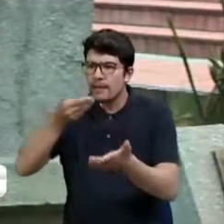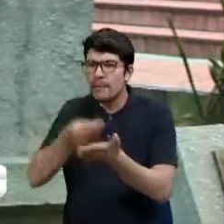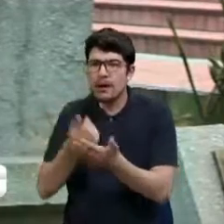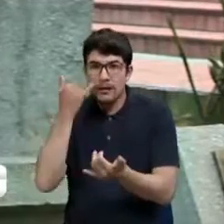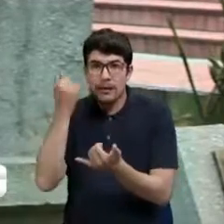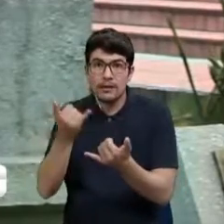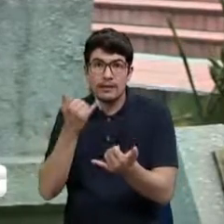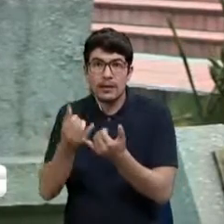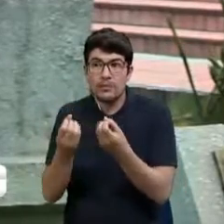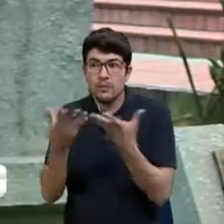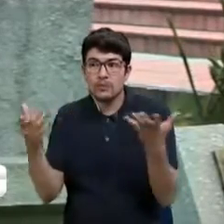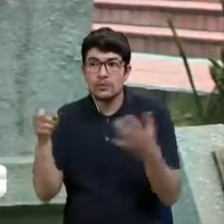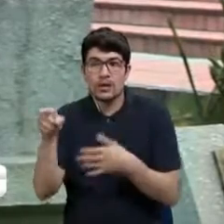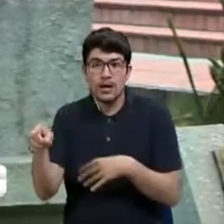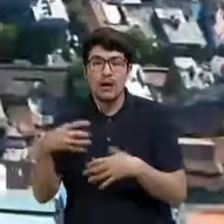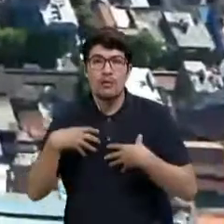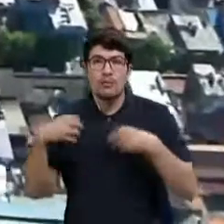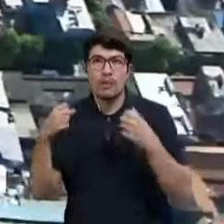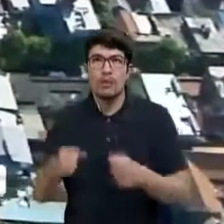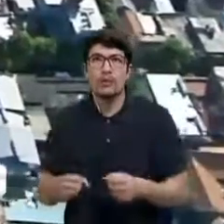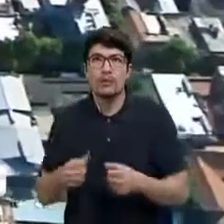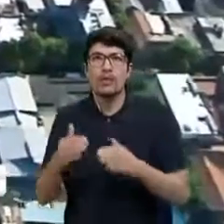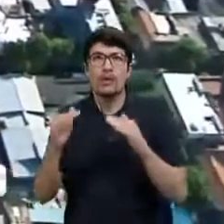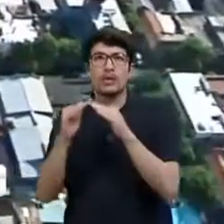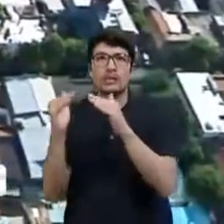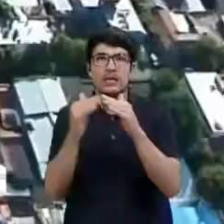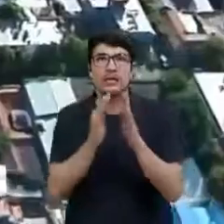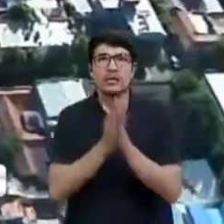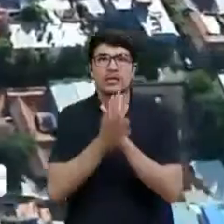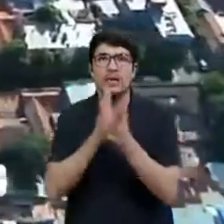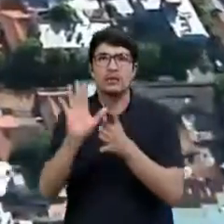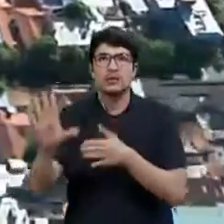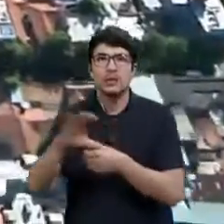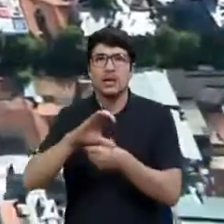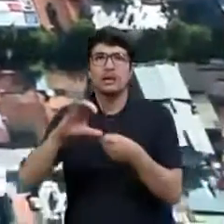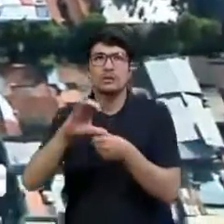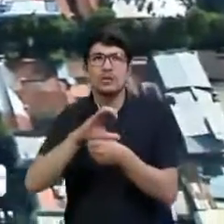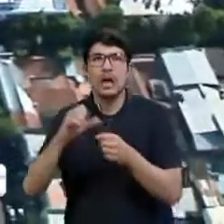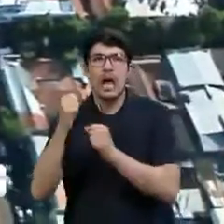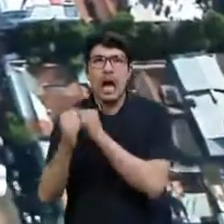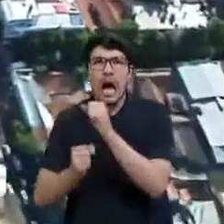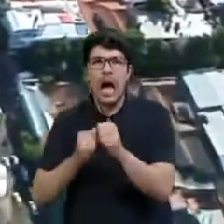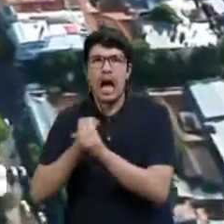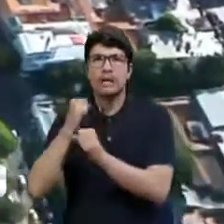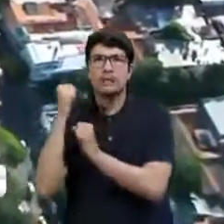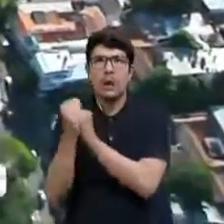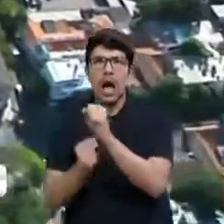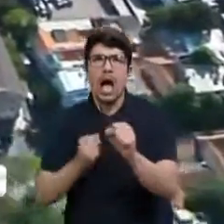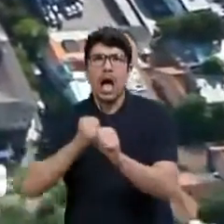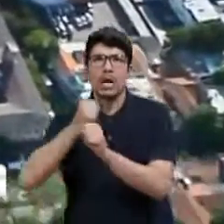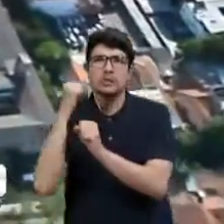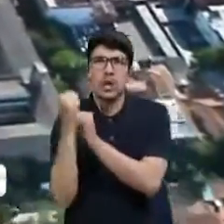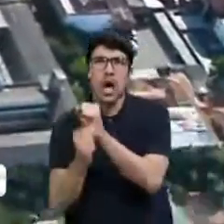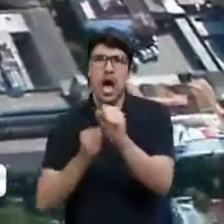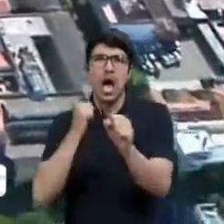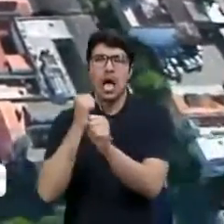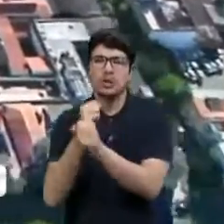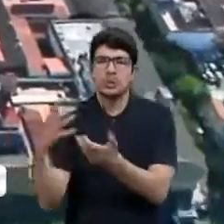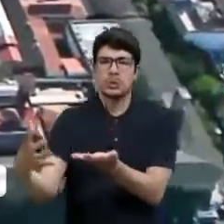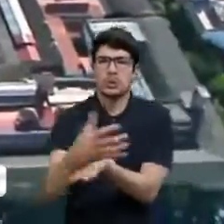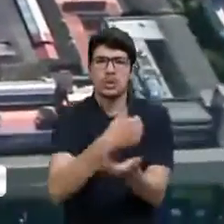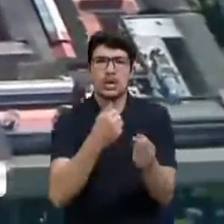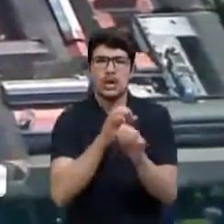muchos que están o son propietarios de inmuebles en el centro de la ciudad que por años de vengan y usufructuar con esos inmuebles